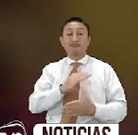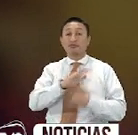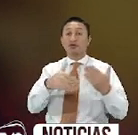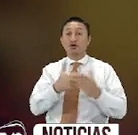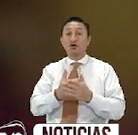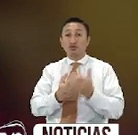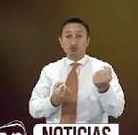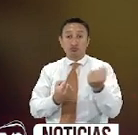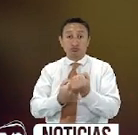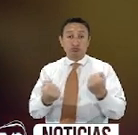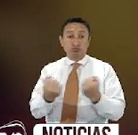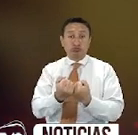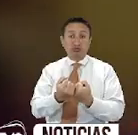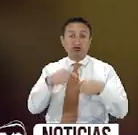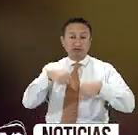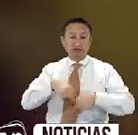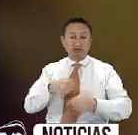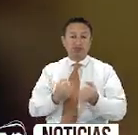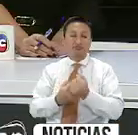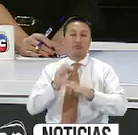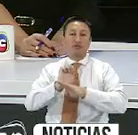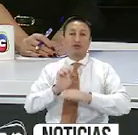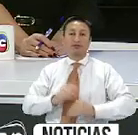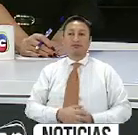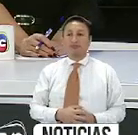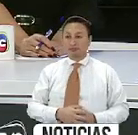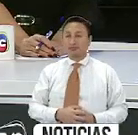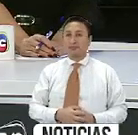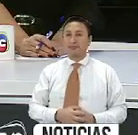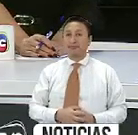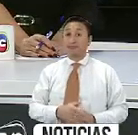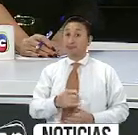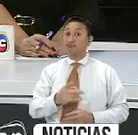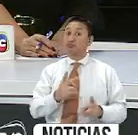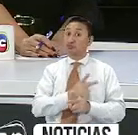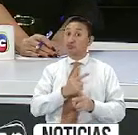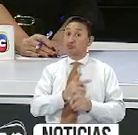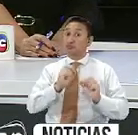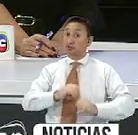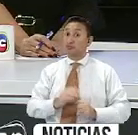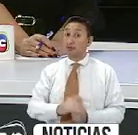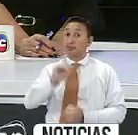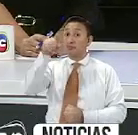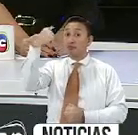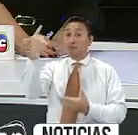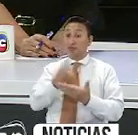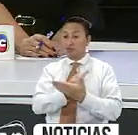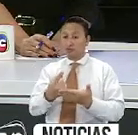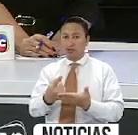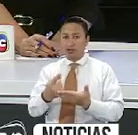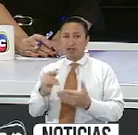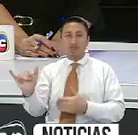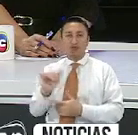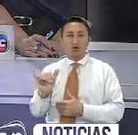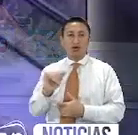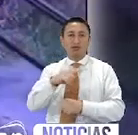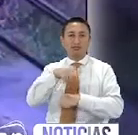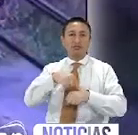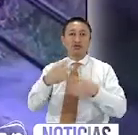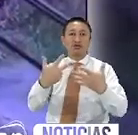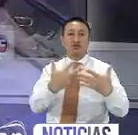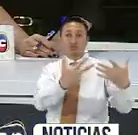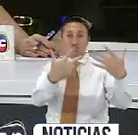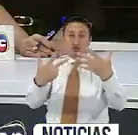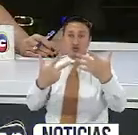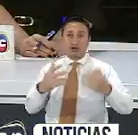trabajar junto a nosotros por el Ecuador. Tome precauciones porque la próxima semana será igual de 8